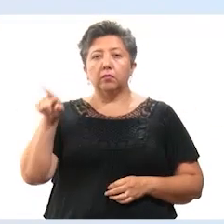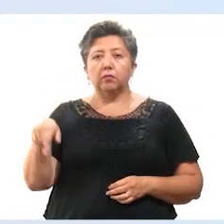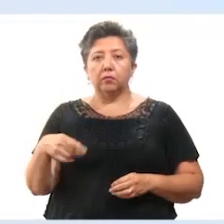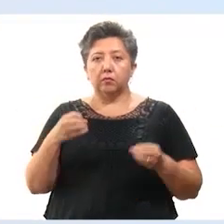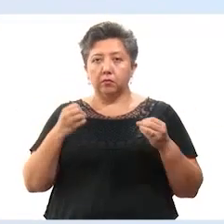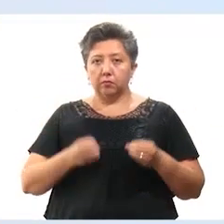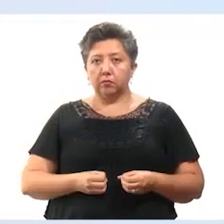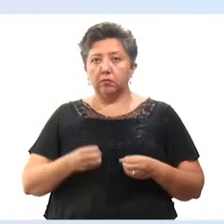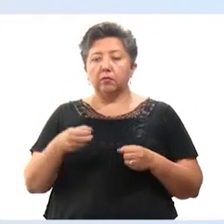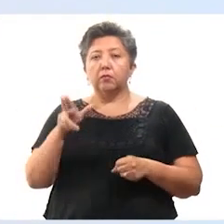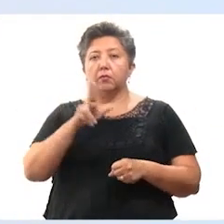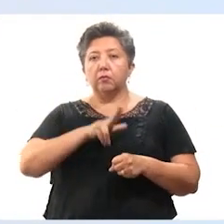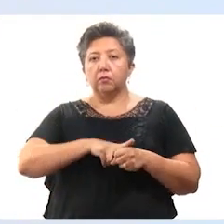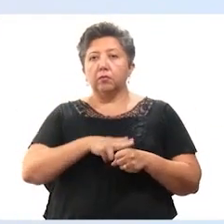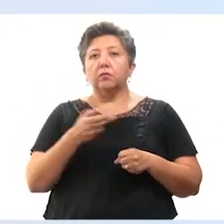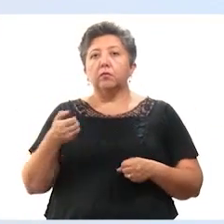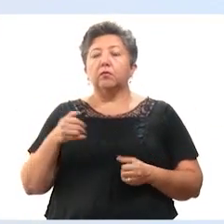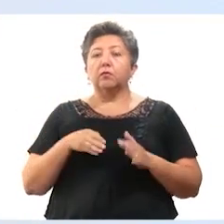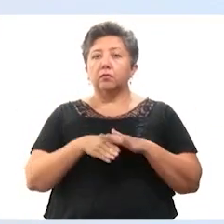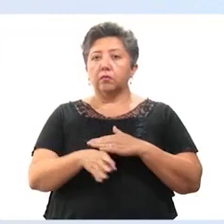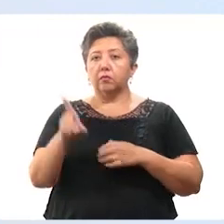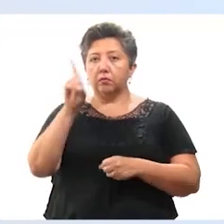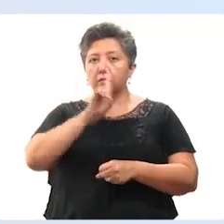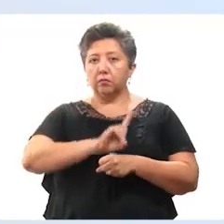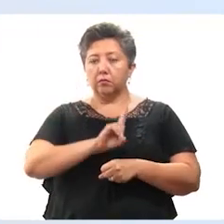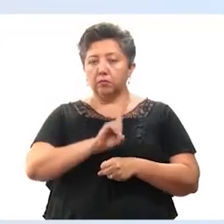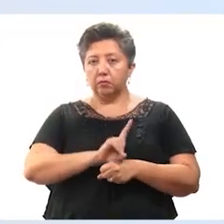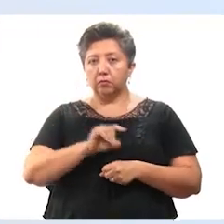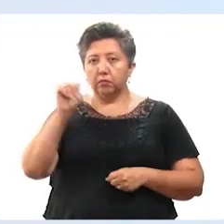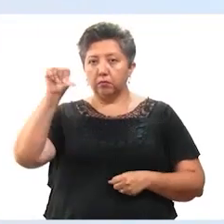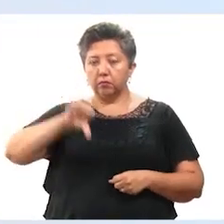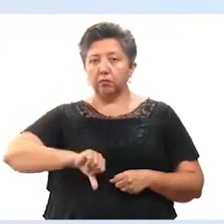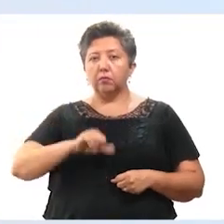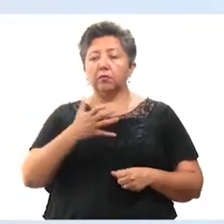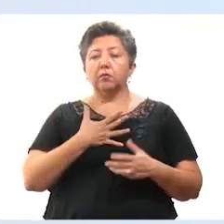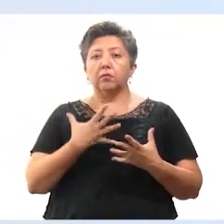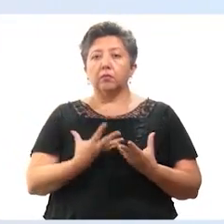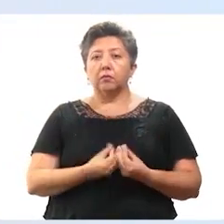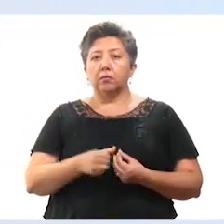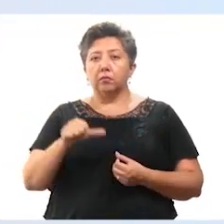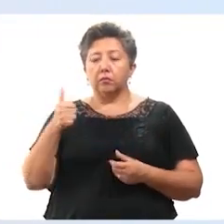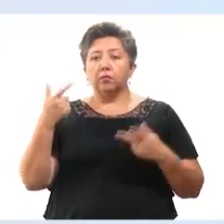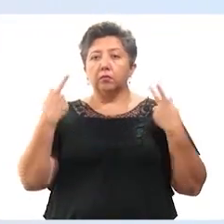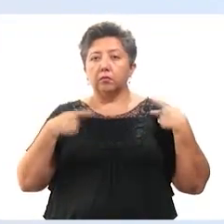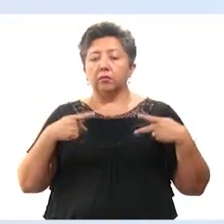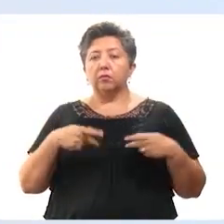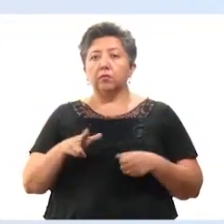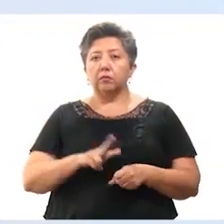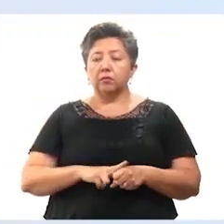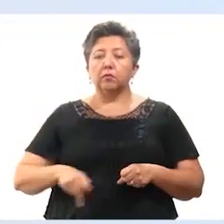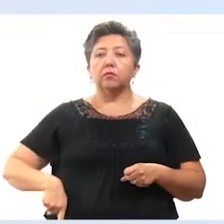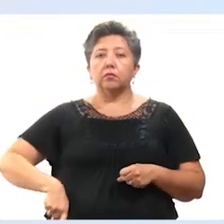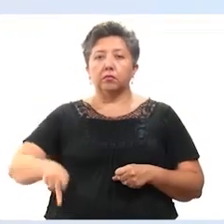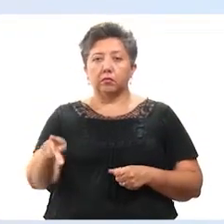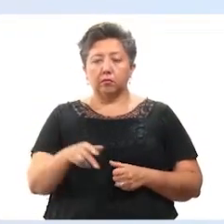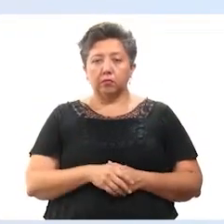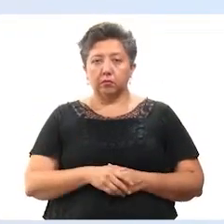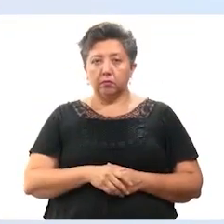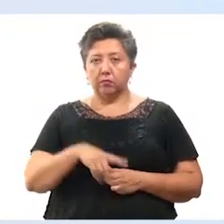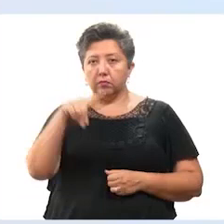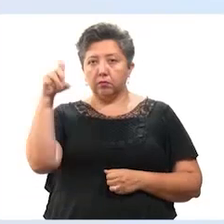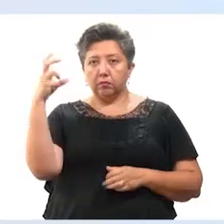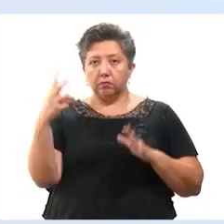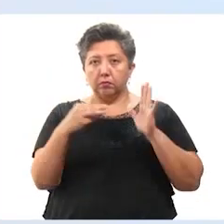importantes son la ocupación hospitalaria y los ingresos diarios. El día de hoy tenemos 11 pacientes en hospitales públicos,